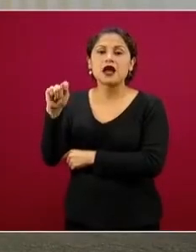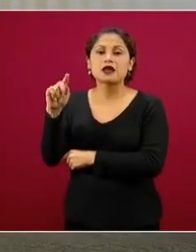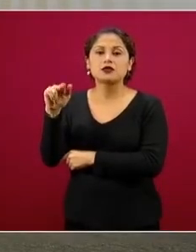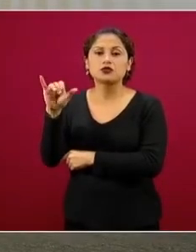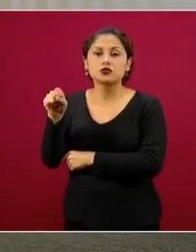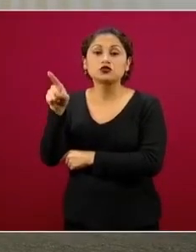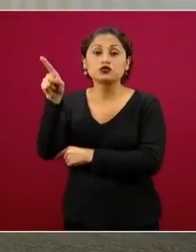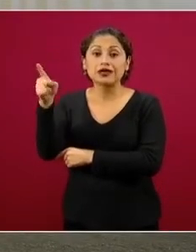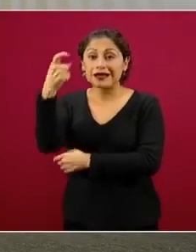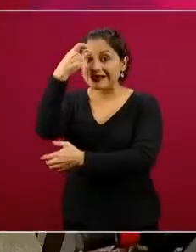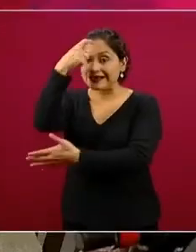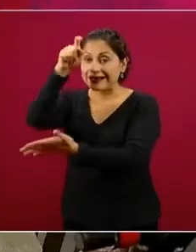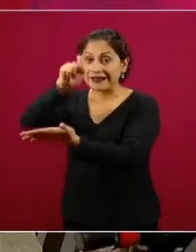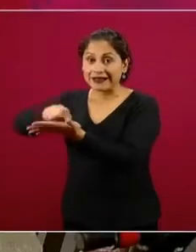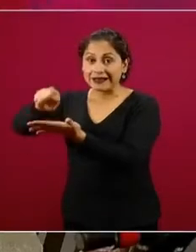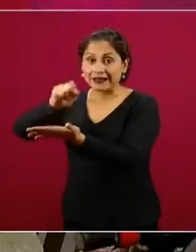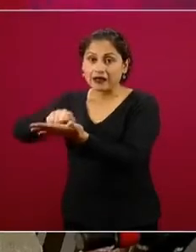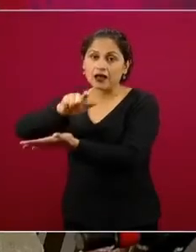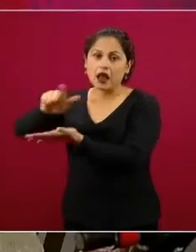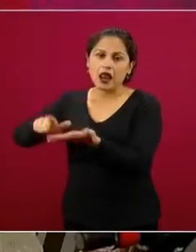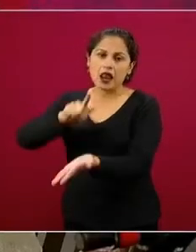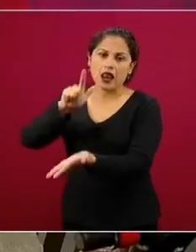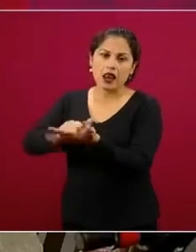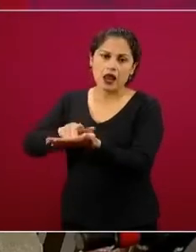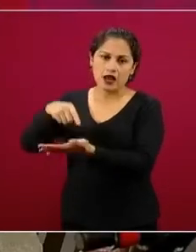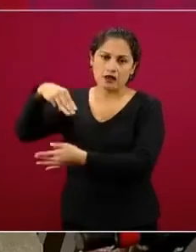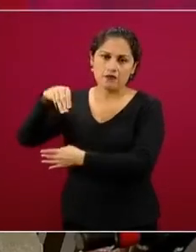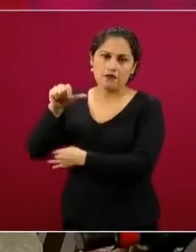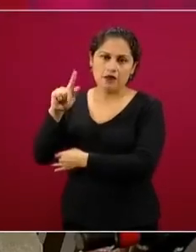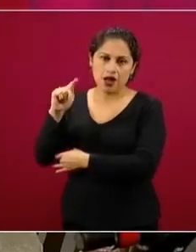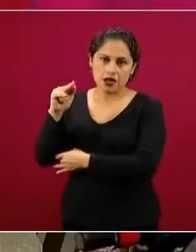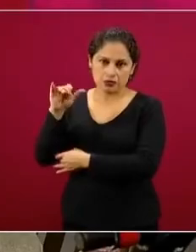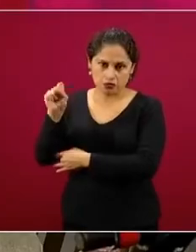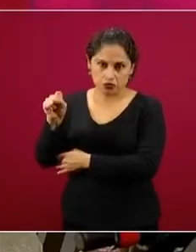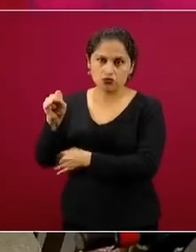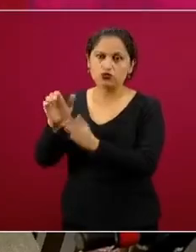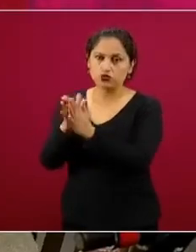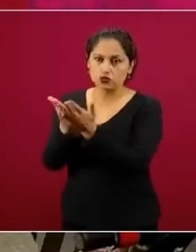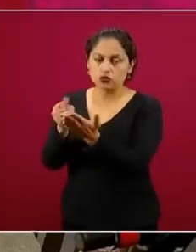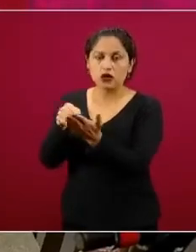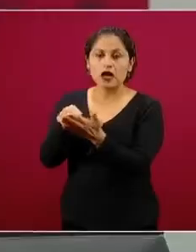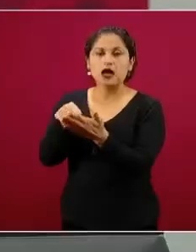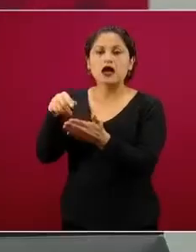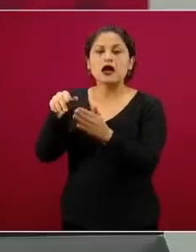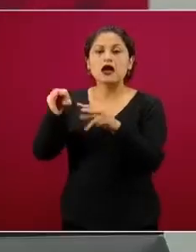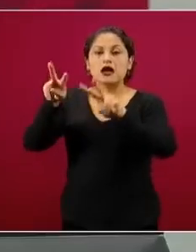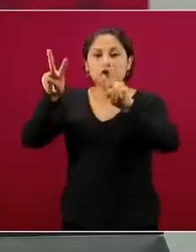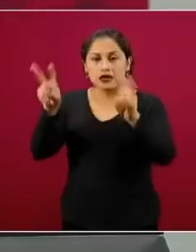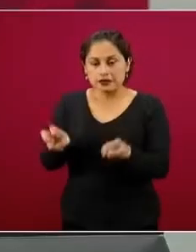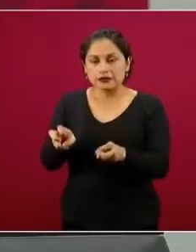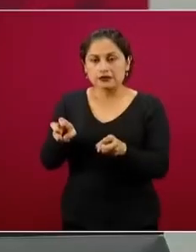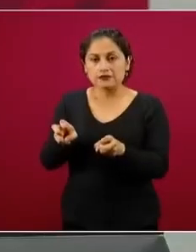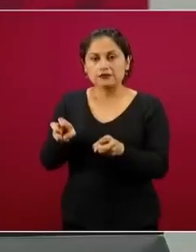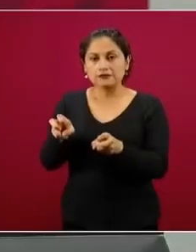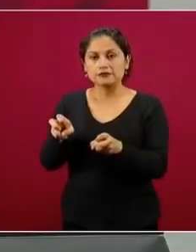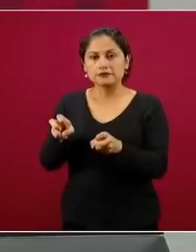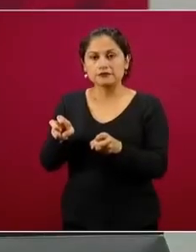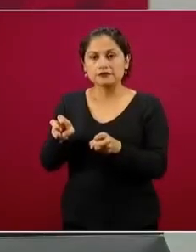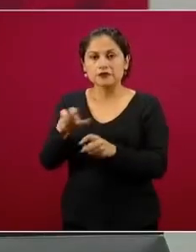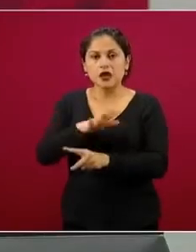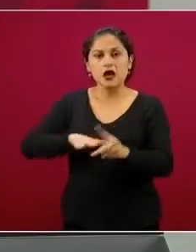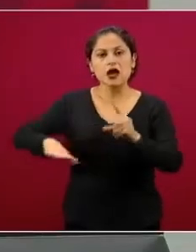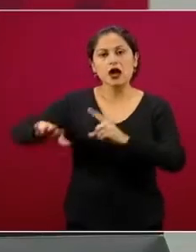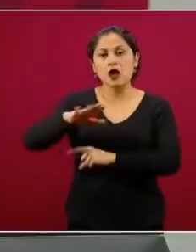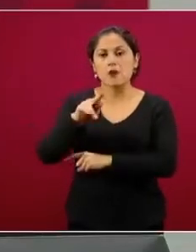como el principio o la ley de Malthus en un famosísimo libro que se llama El principio de las